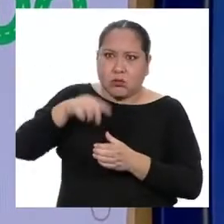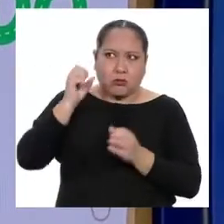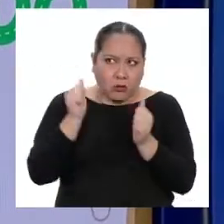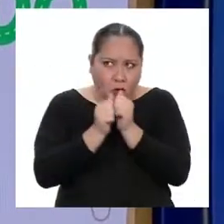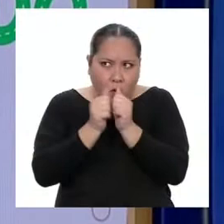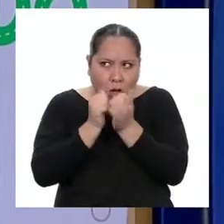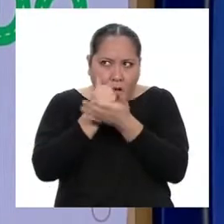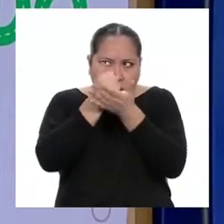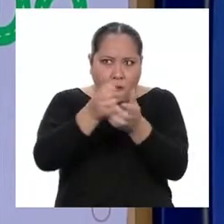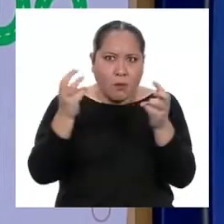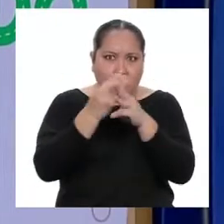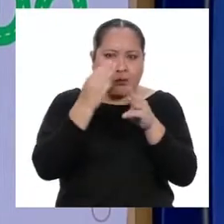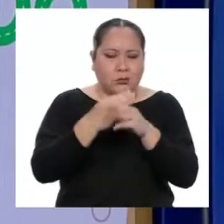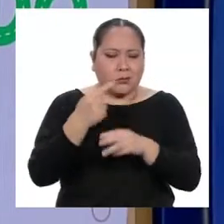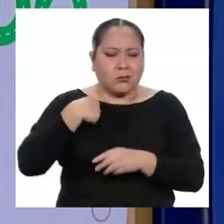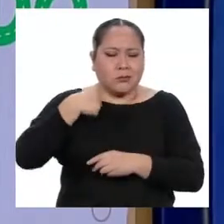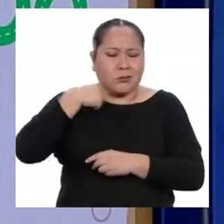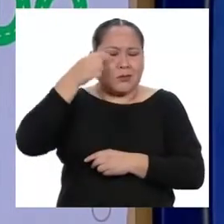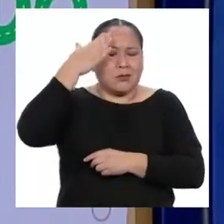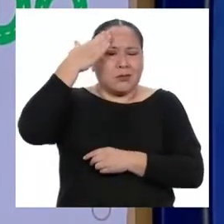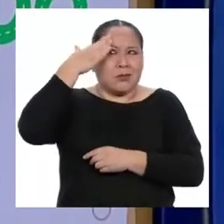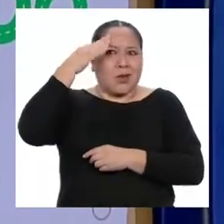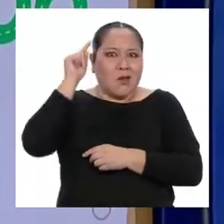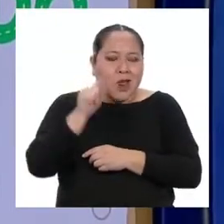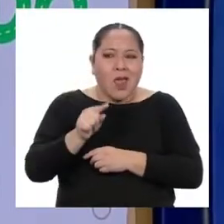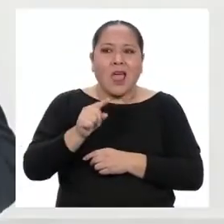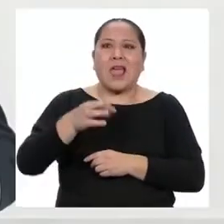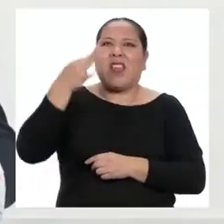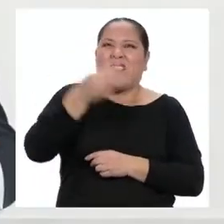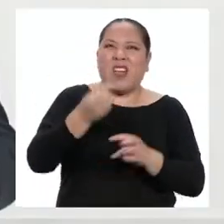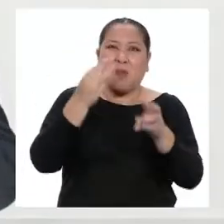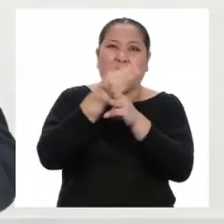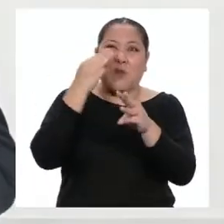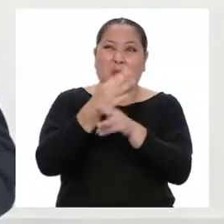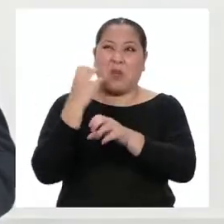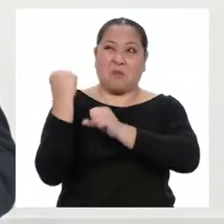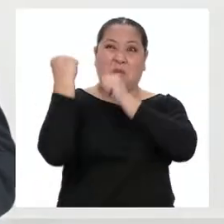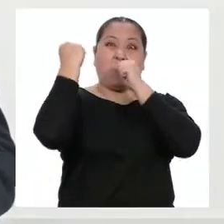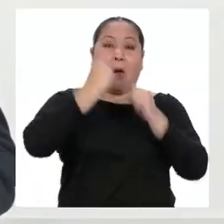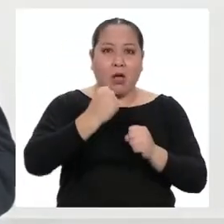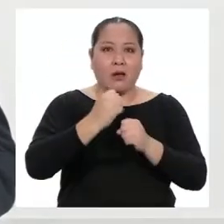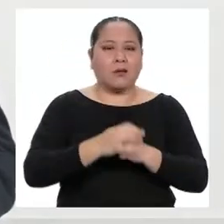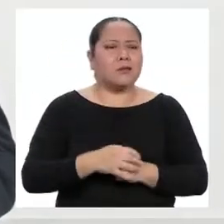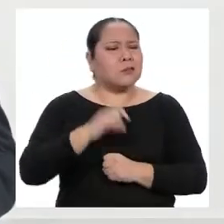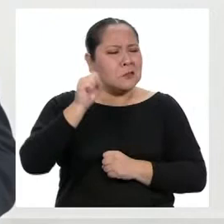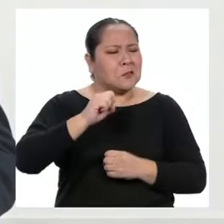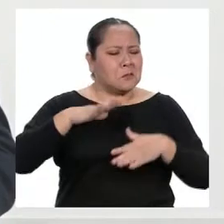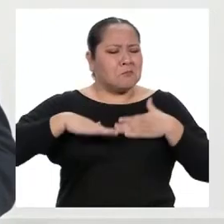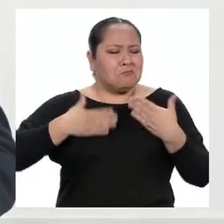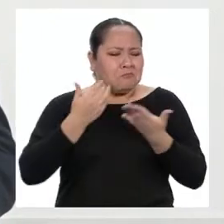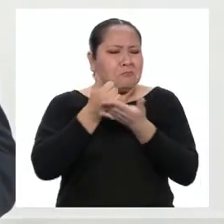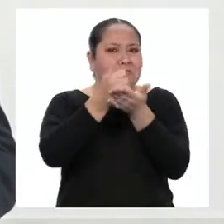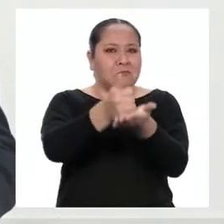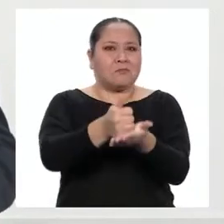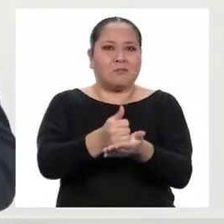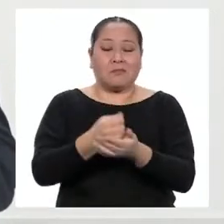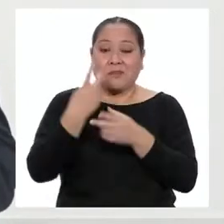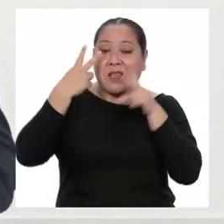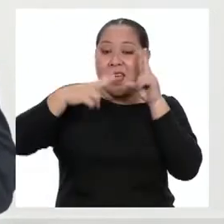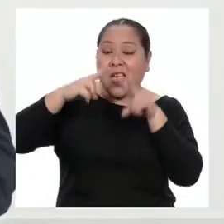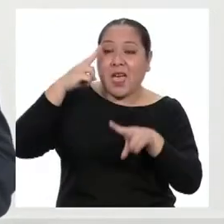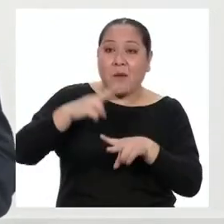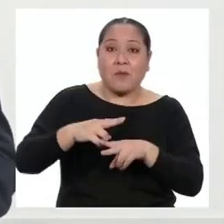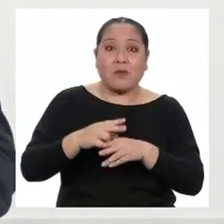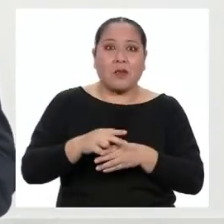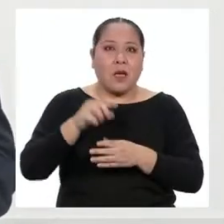entonces quedaré convencido de que es súper archi mega poderosa. Pues por lo menos pueden ayudar. Veamos, es